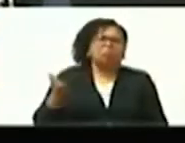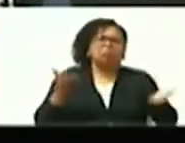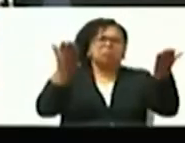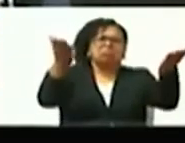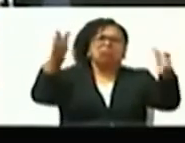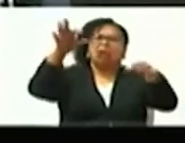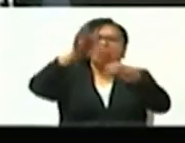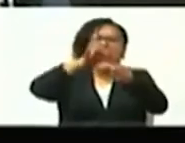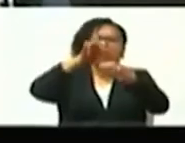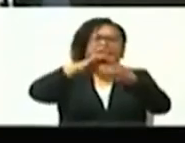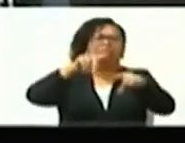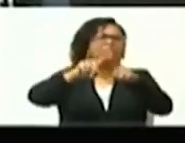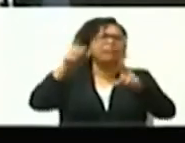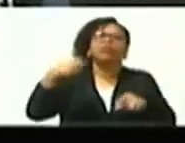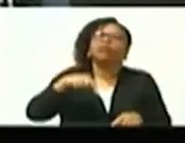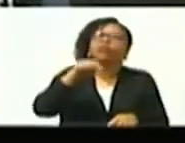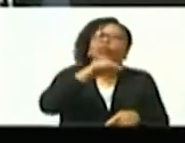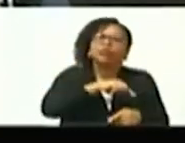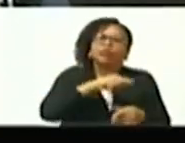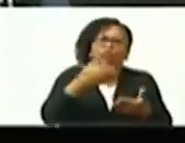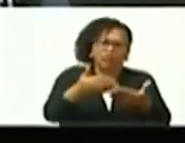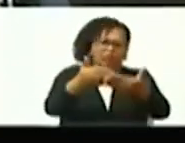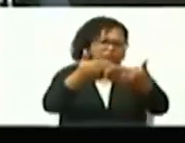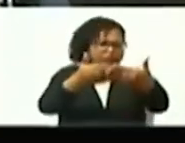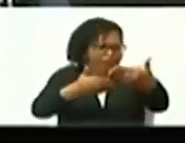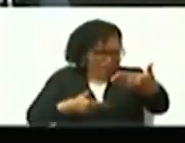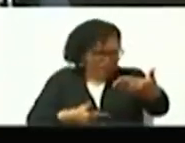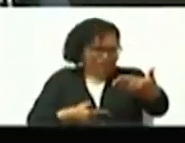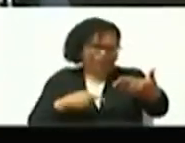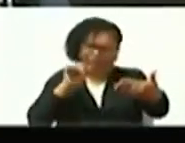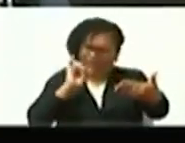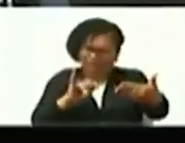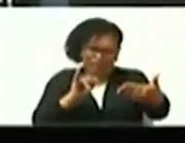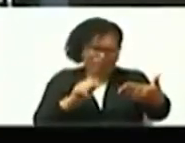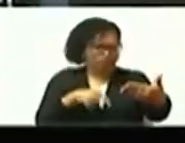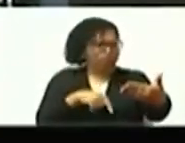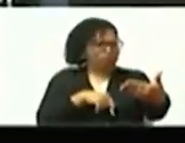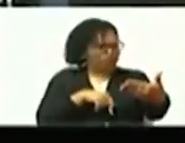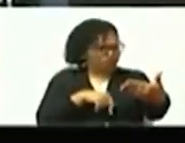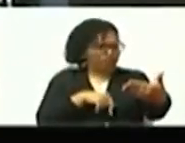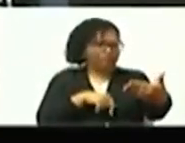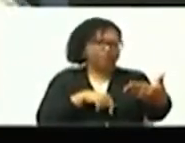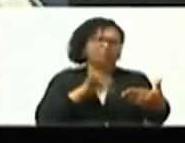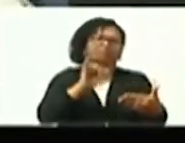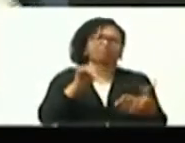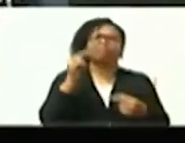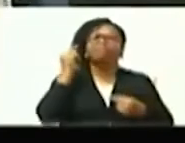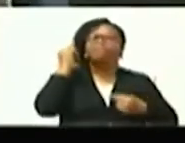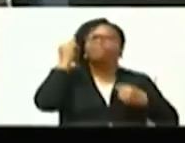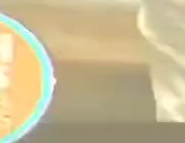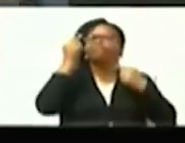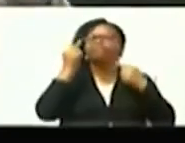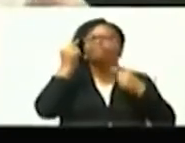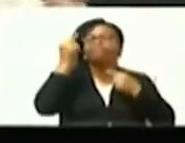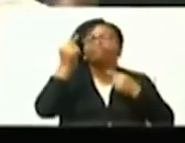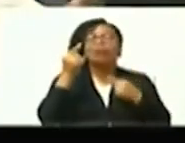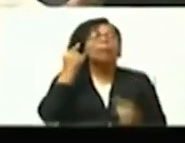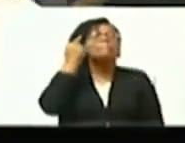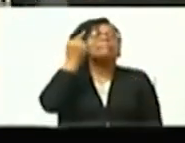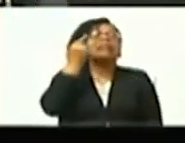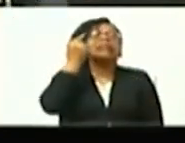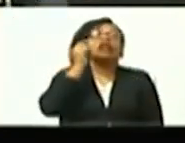sin nosotros haber tenido la oportunidad de tener en nuestras manos ese informe. Estoy haciendo esta reflexión de cara al